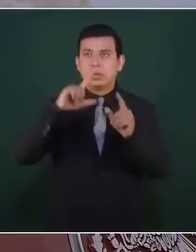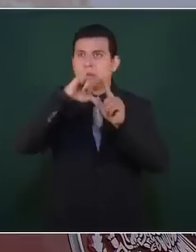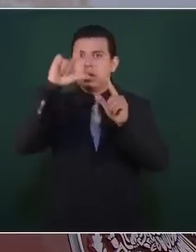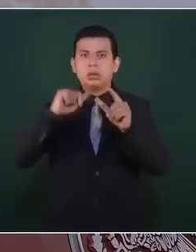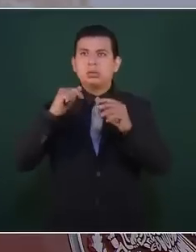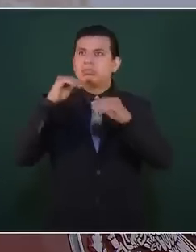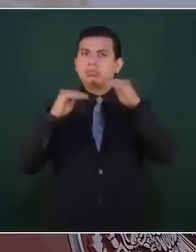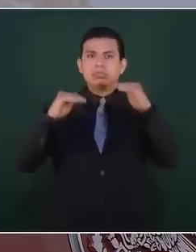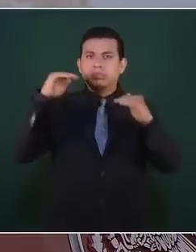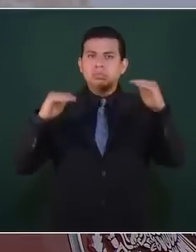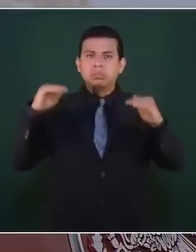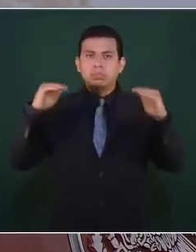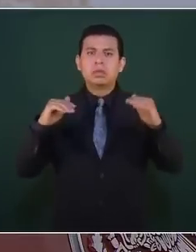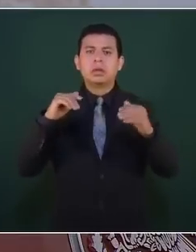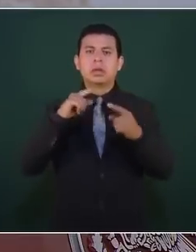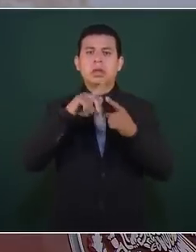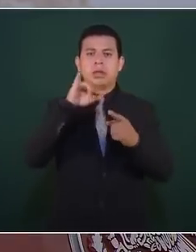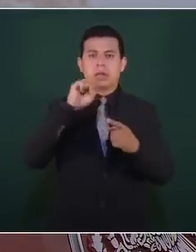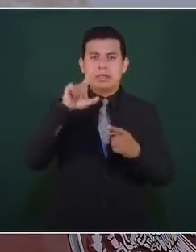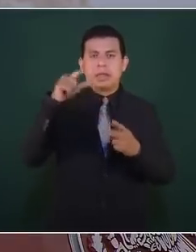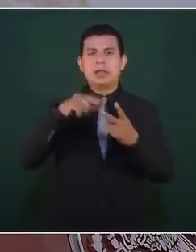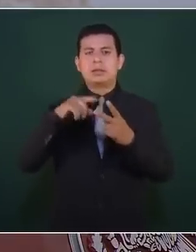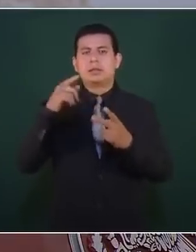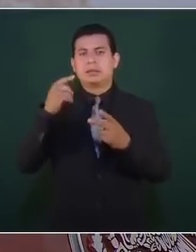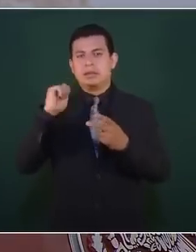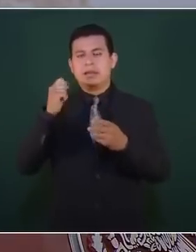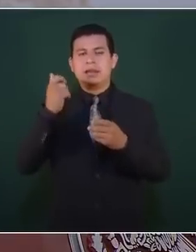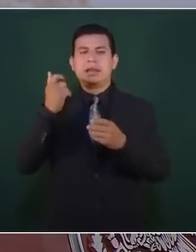las gasolinas y el diésel, el regular